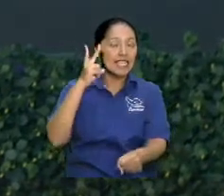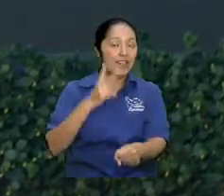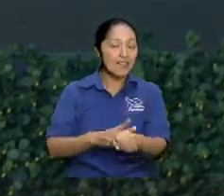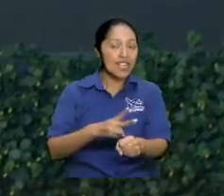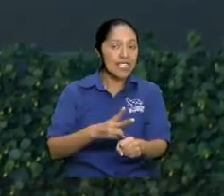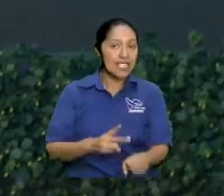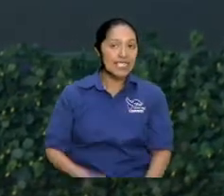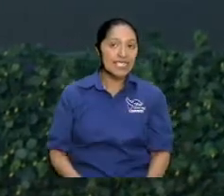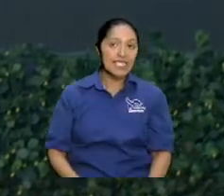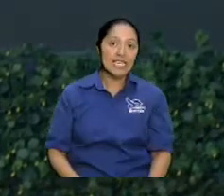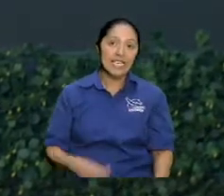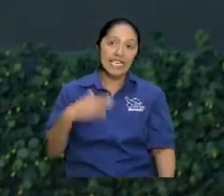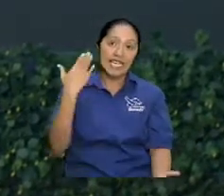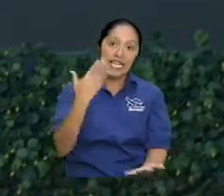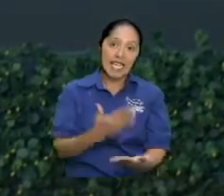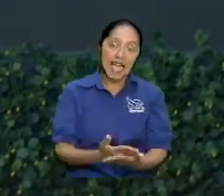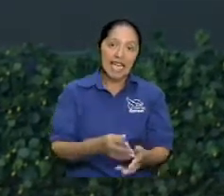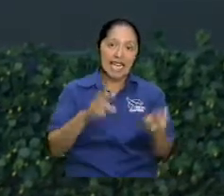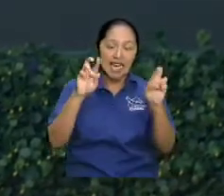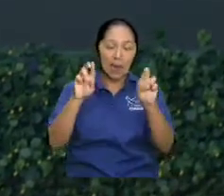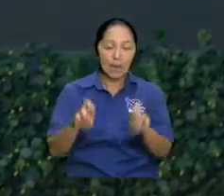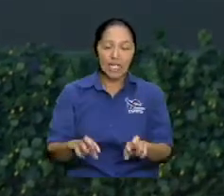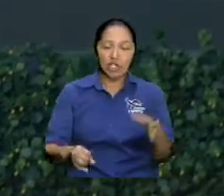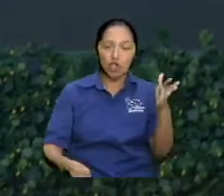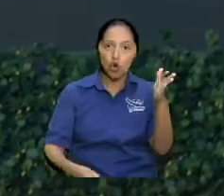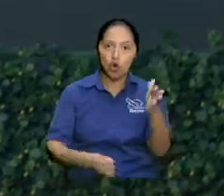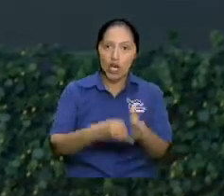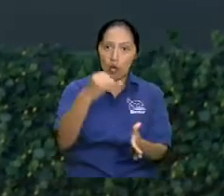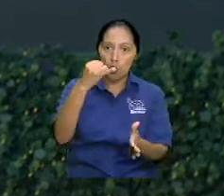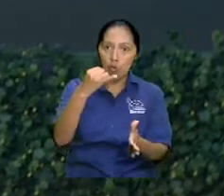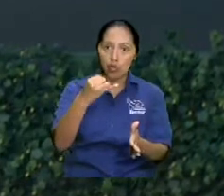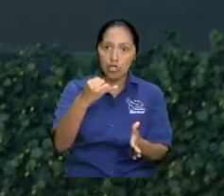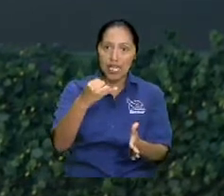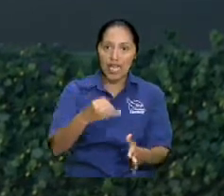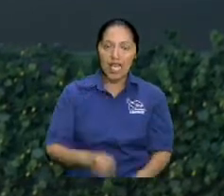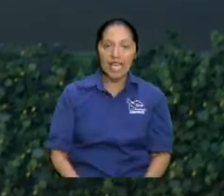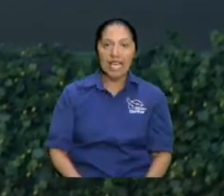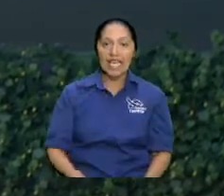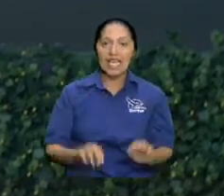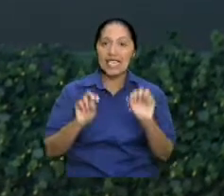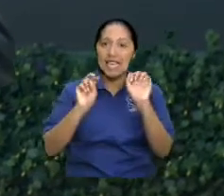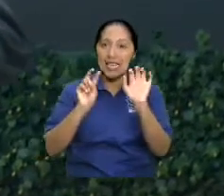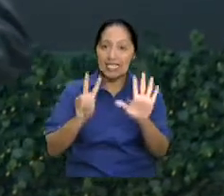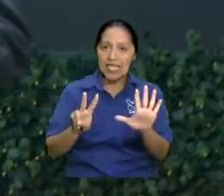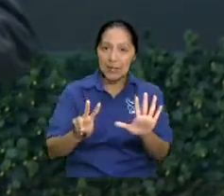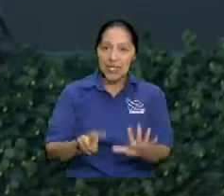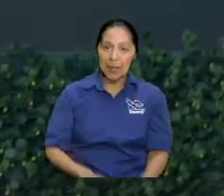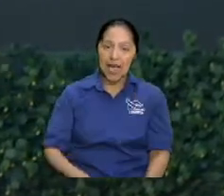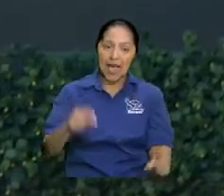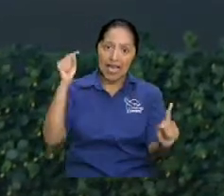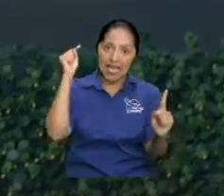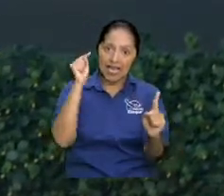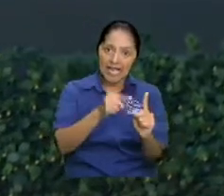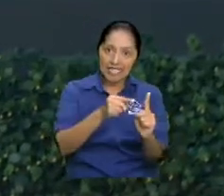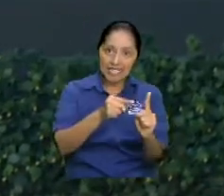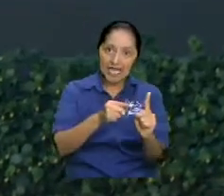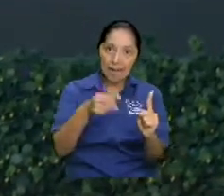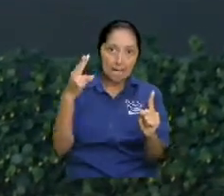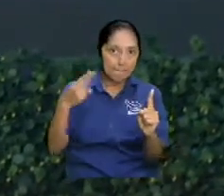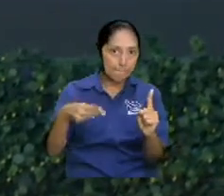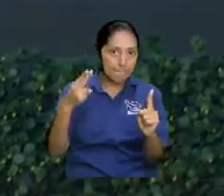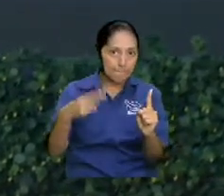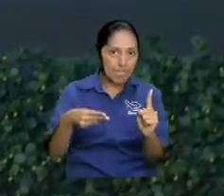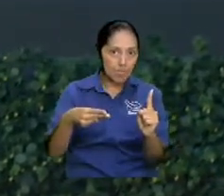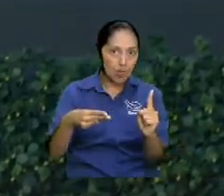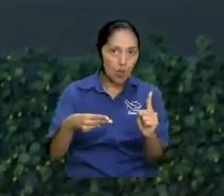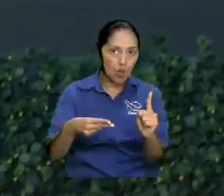se levantará. Él se levantará. Claro que yo también entiendo que cuando ya no se puede levantar, Dios lo